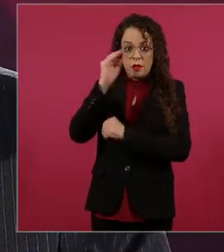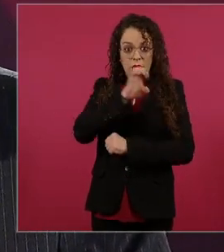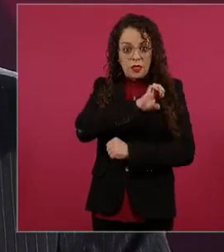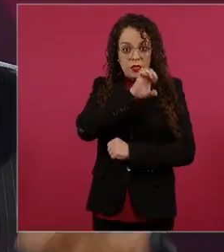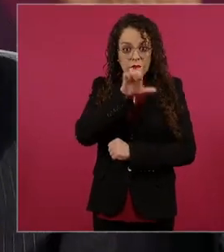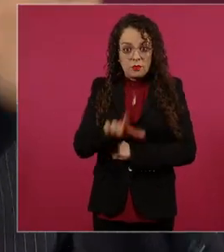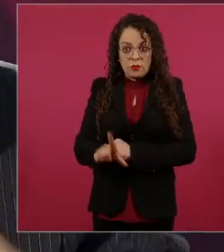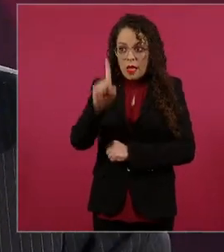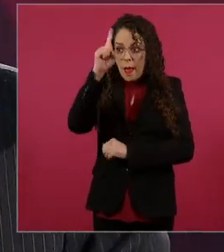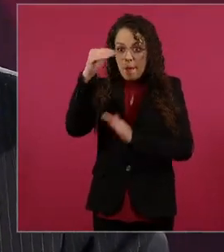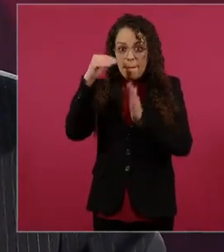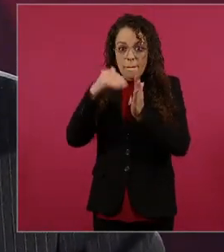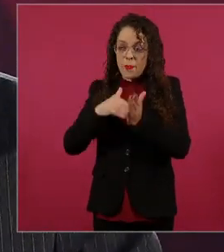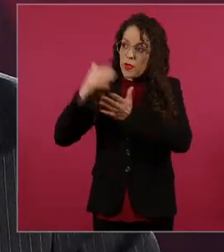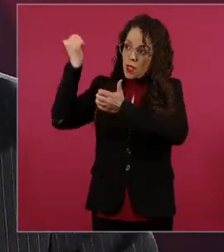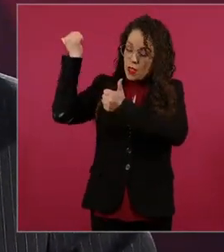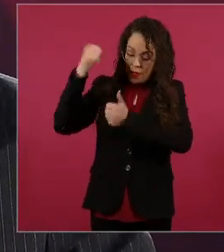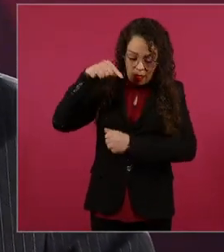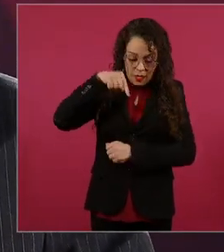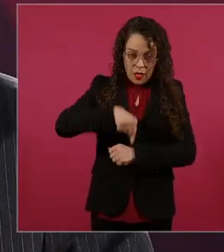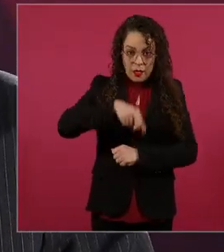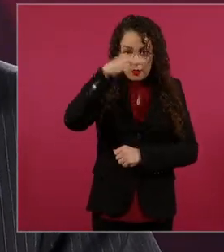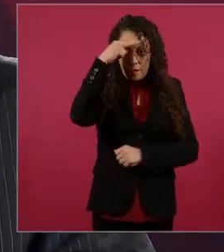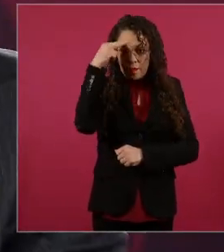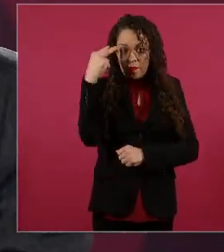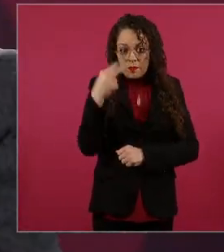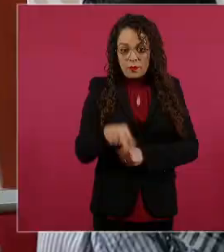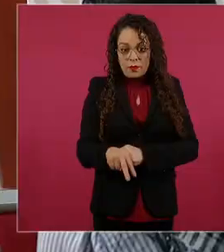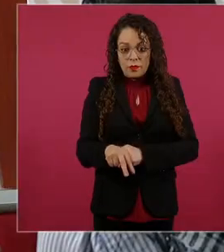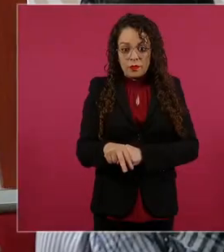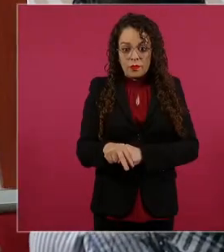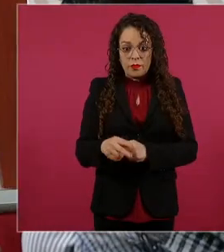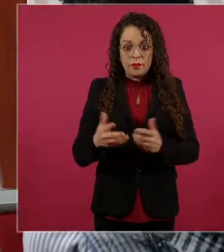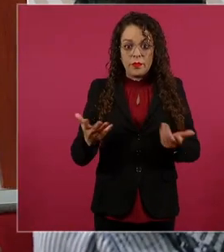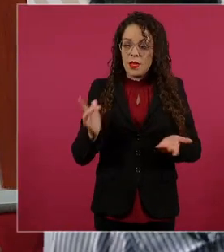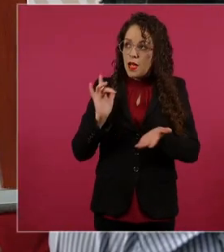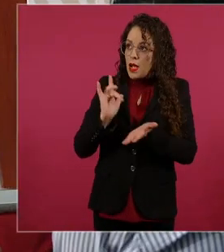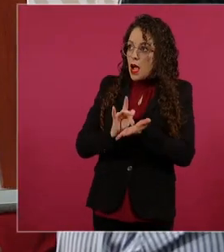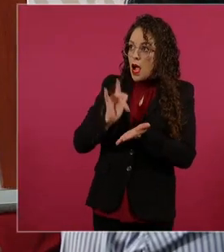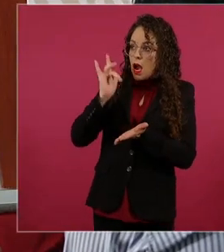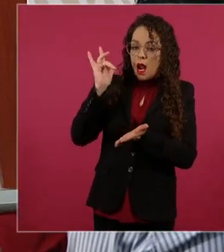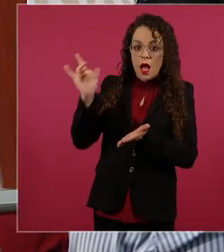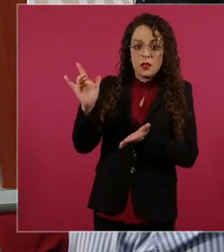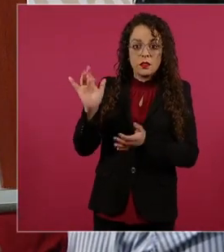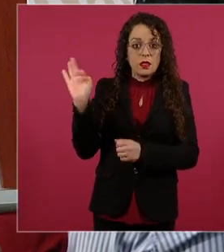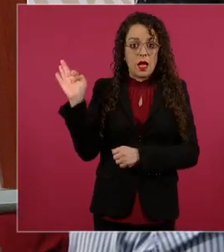médicos especialistas si no no podríamos con este plan